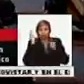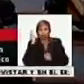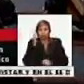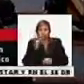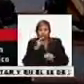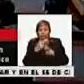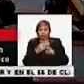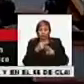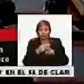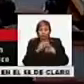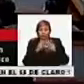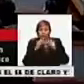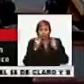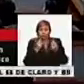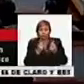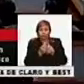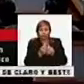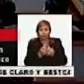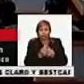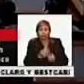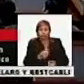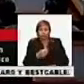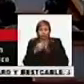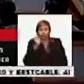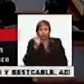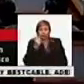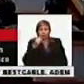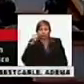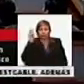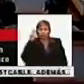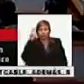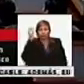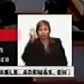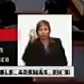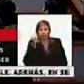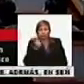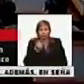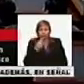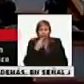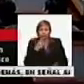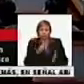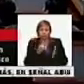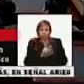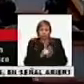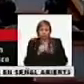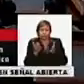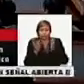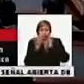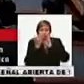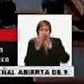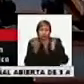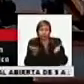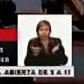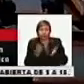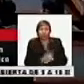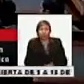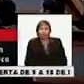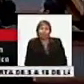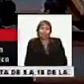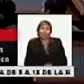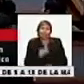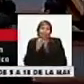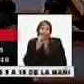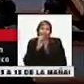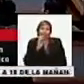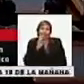a nombre del Comité Ejecutivo Nacional del Partido Aprista Peruano, la presencia de Germán